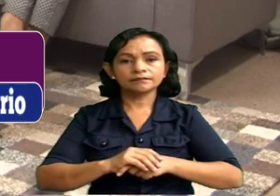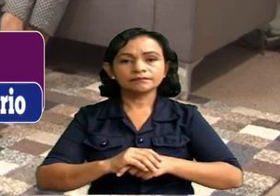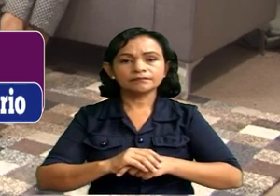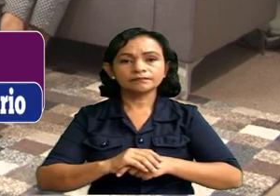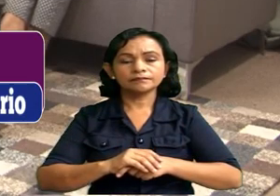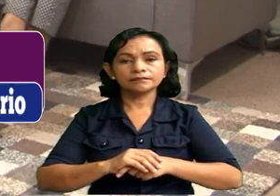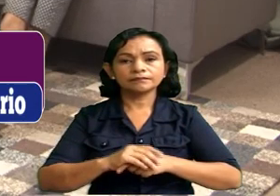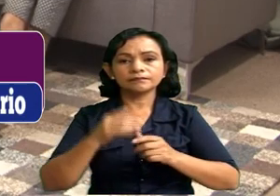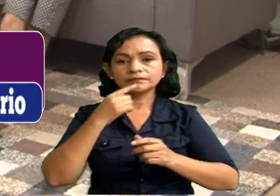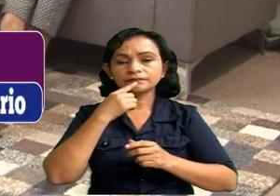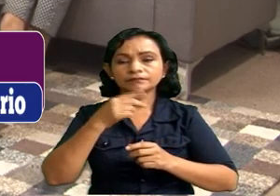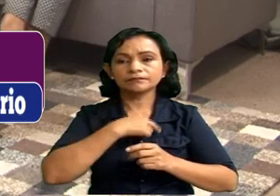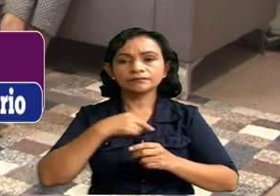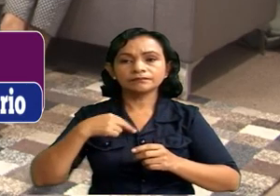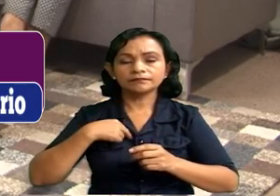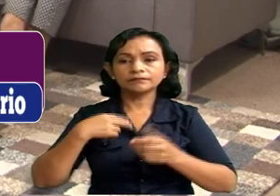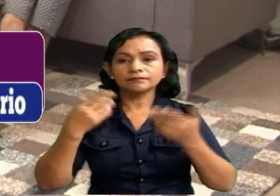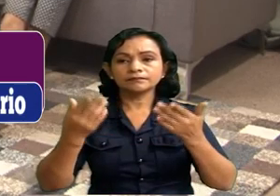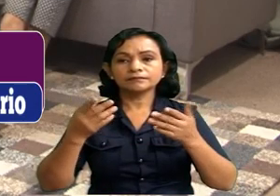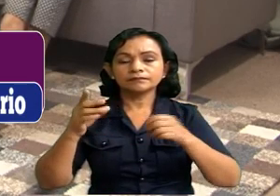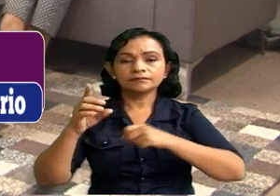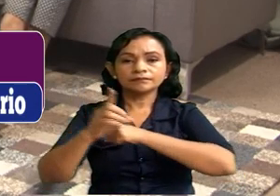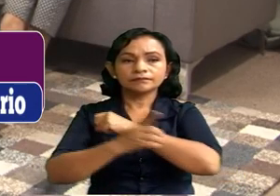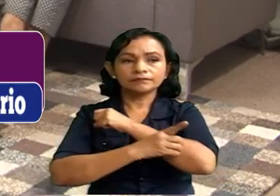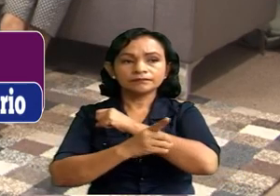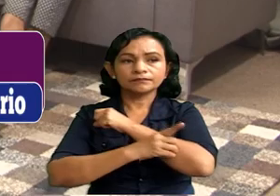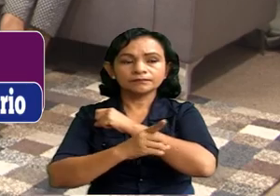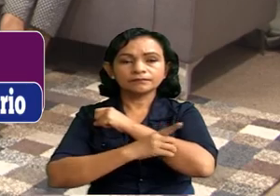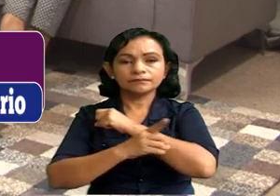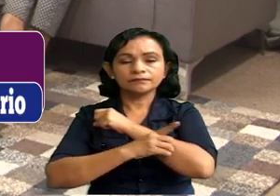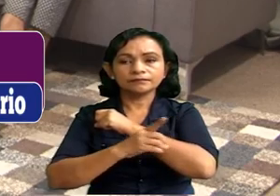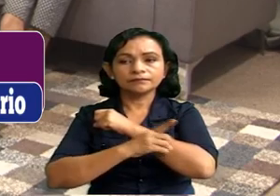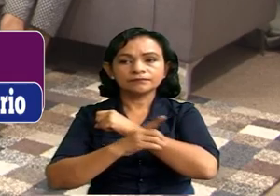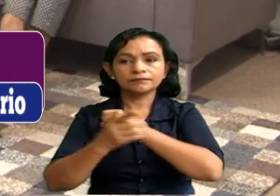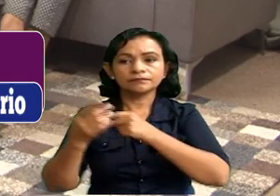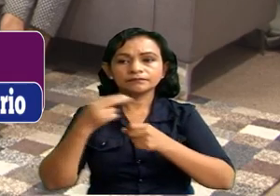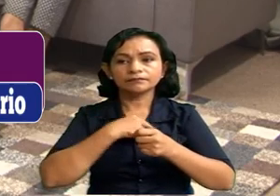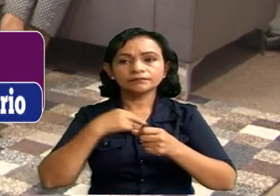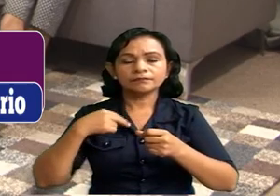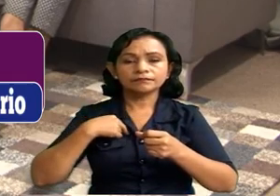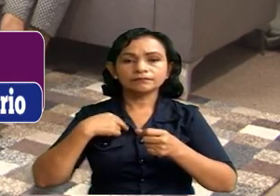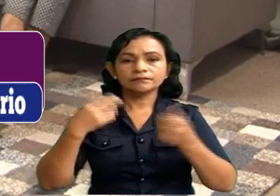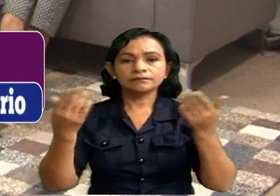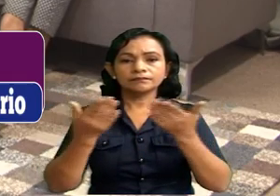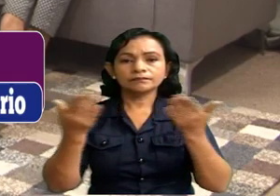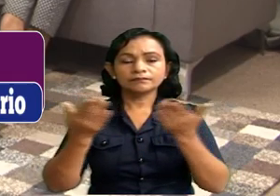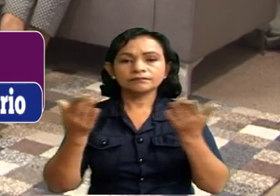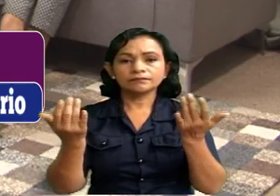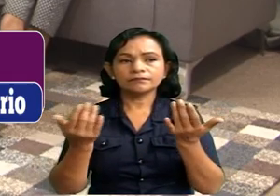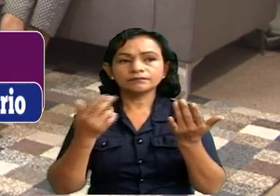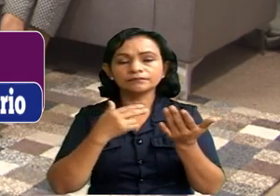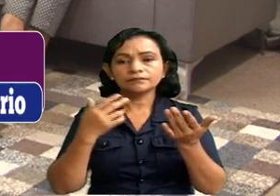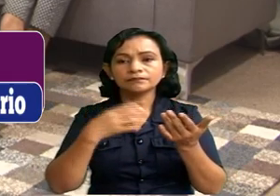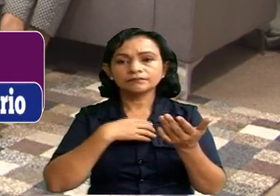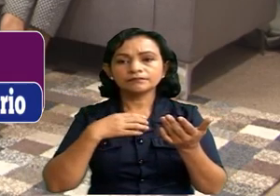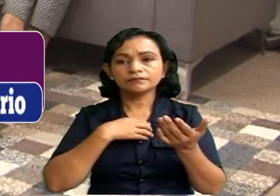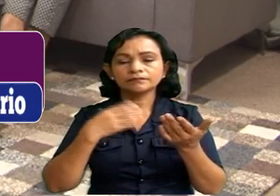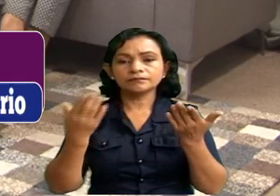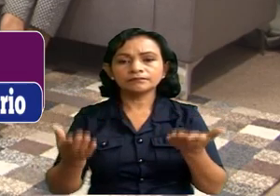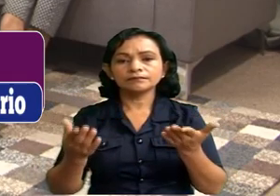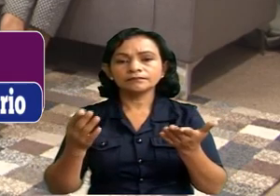Sí, nuestro comandante Daniel, el Frente Sandinista de Liberación Nacional, tiene ese compromiso eterno